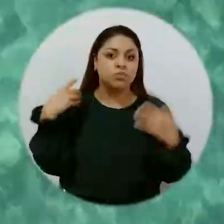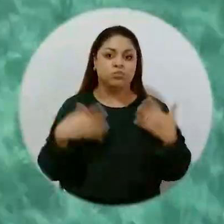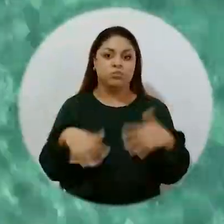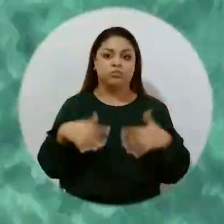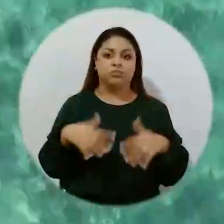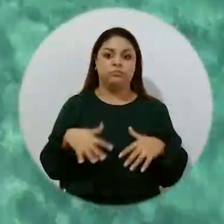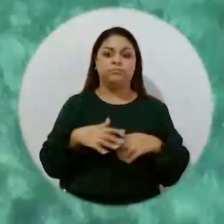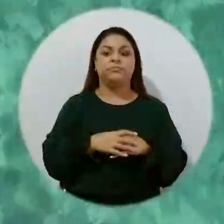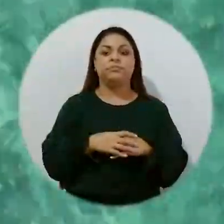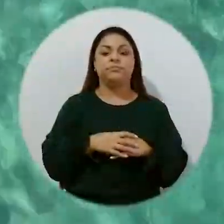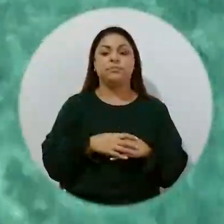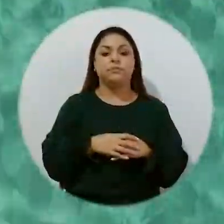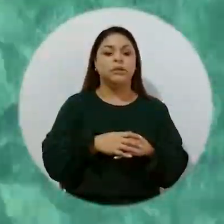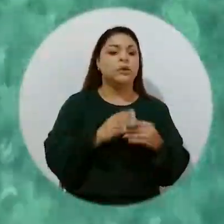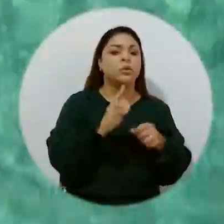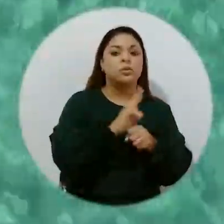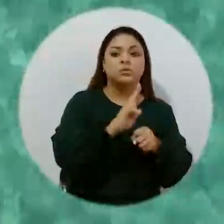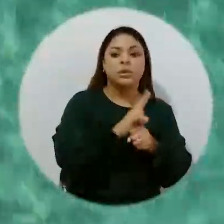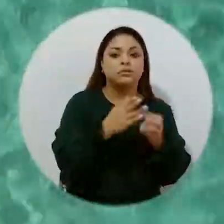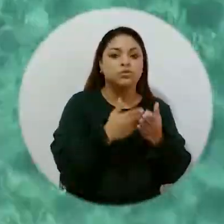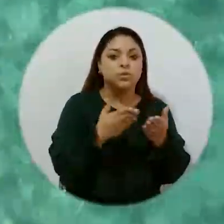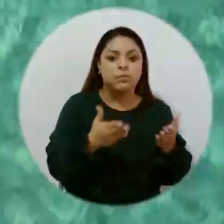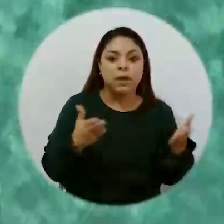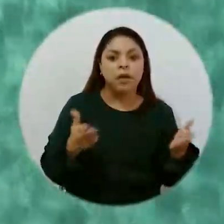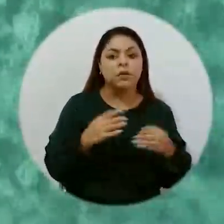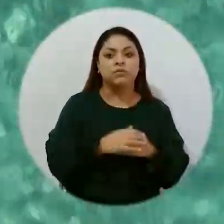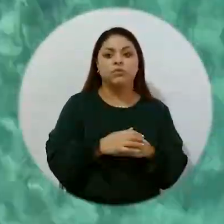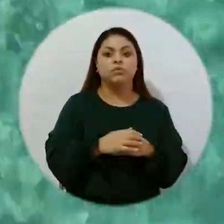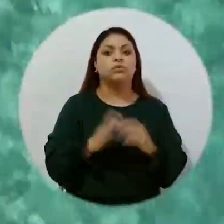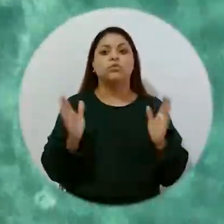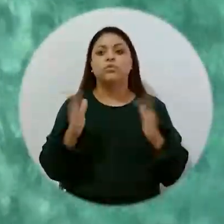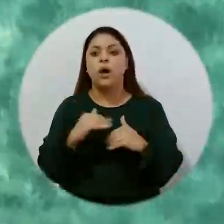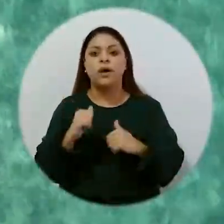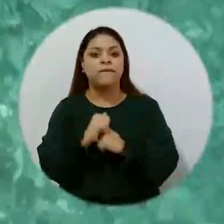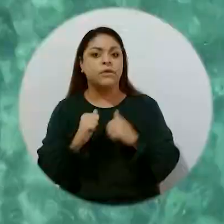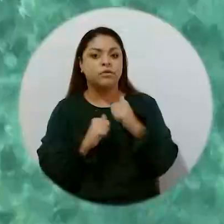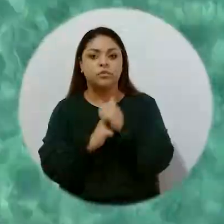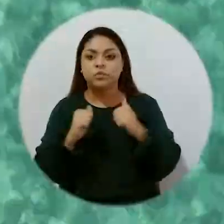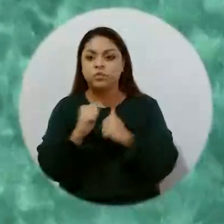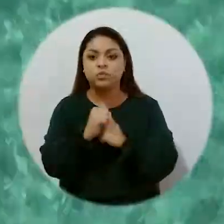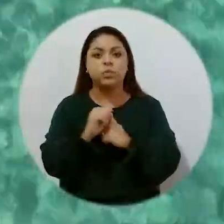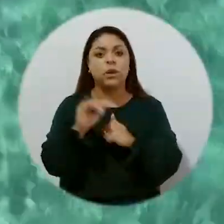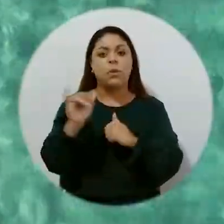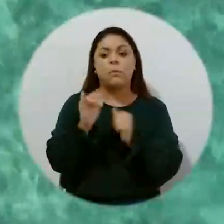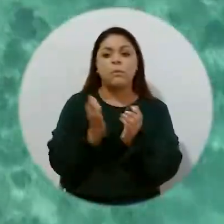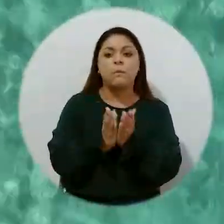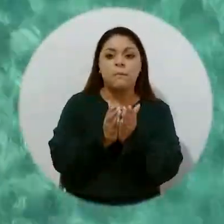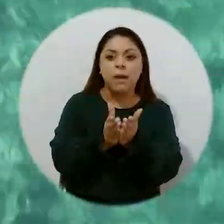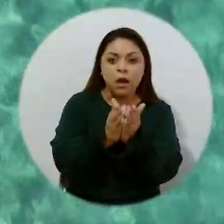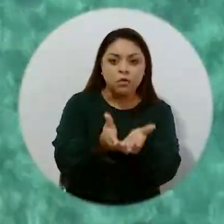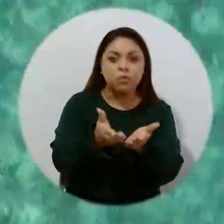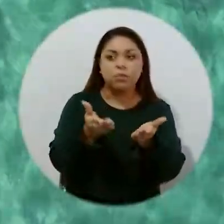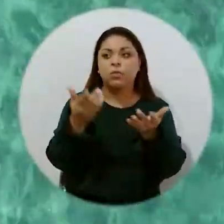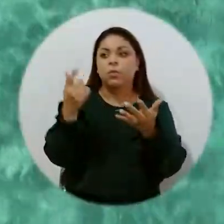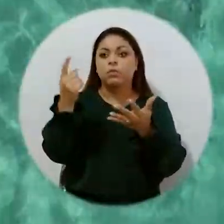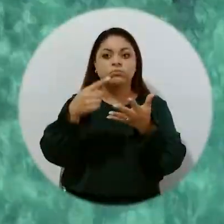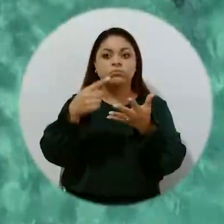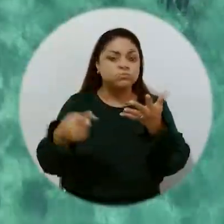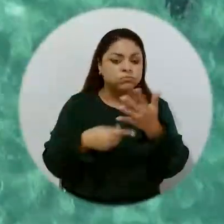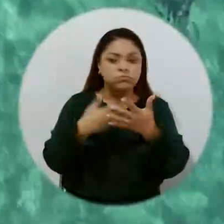La instrumentalización, no contamos con una infraestructura, digamos, de barcos